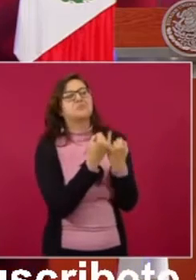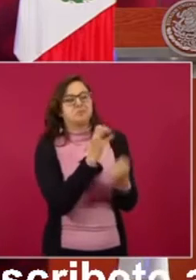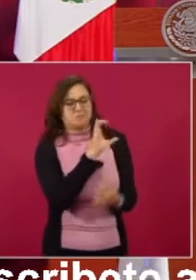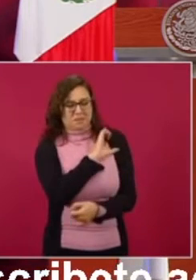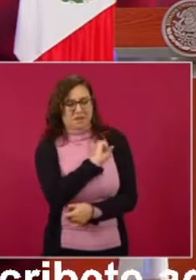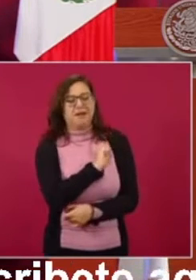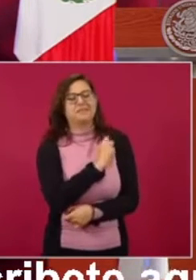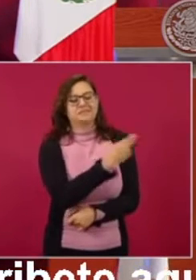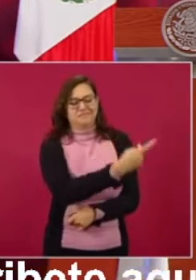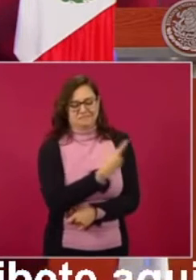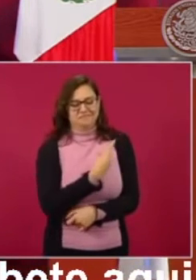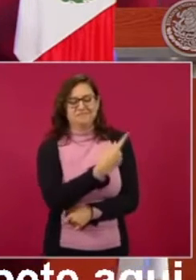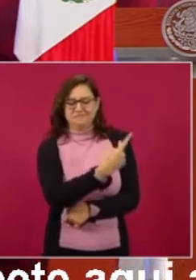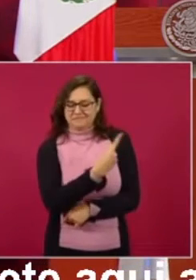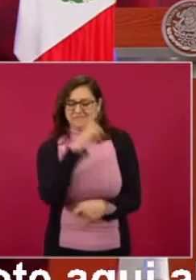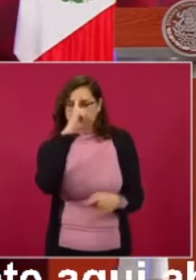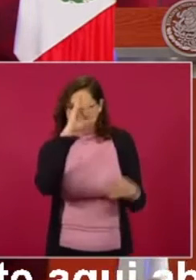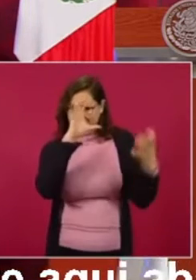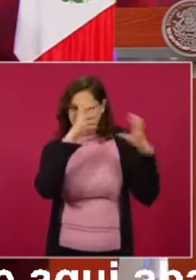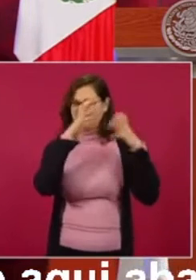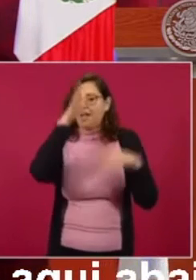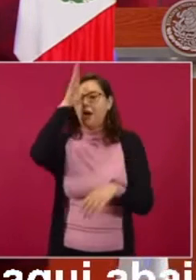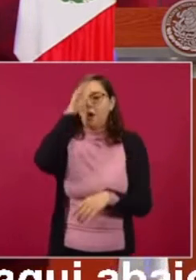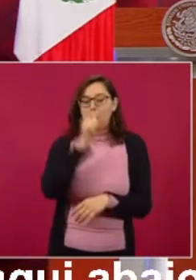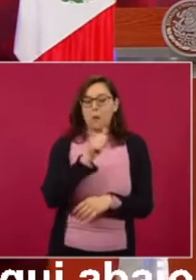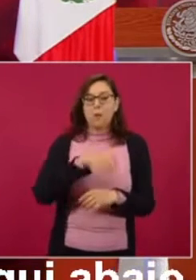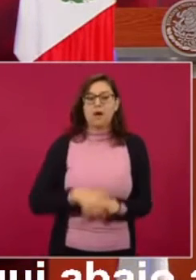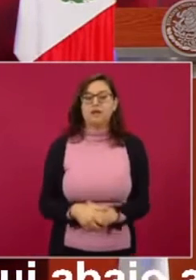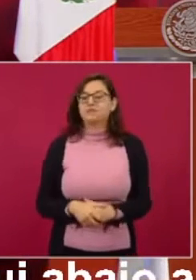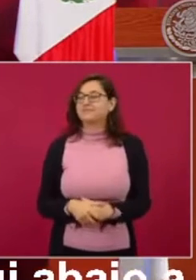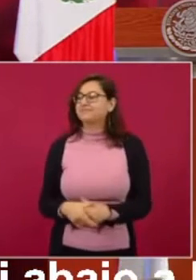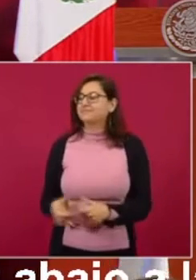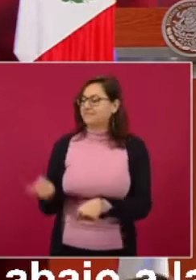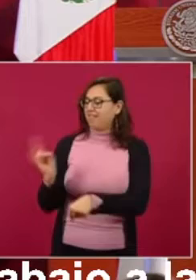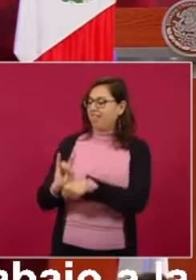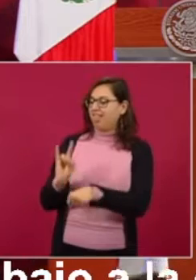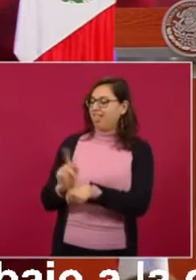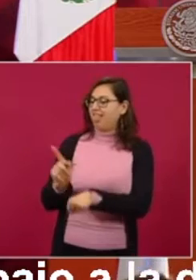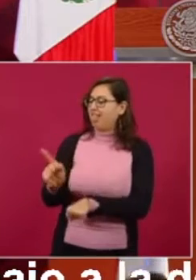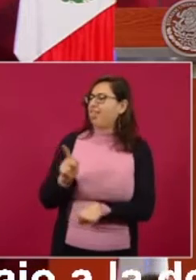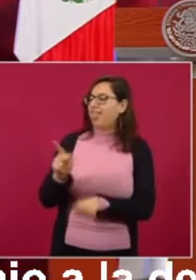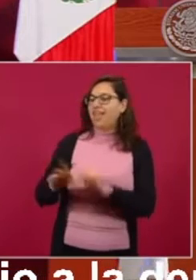será por qué no me gustan las simulaciones